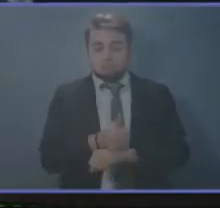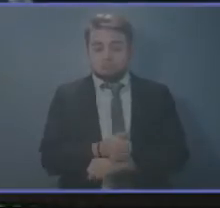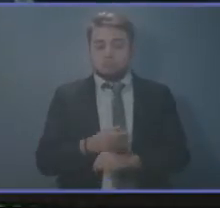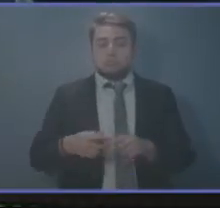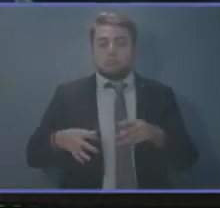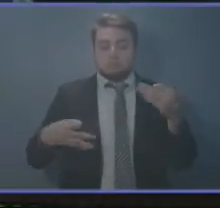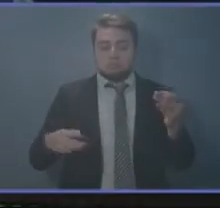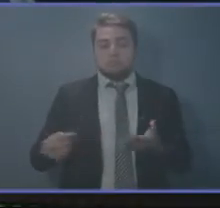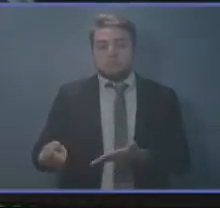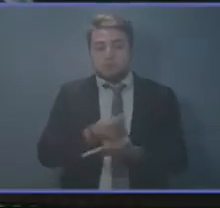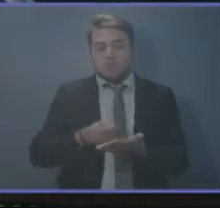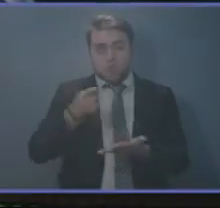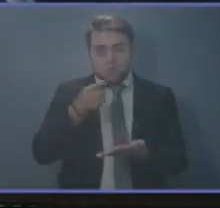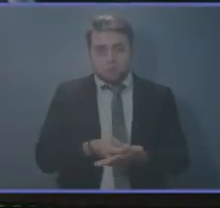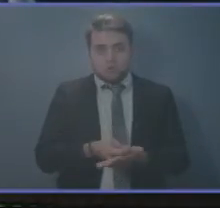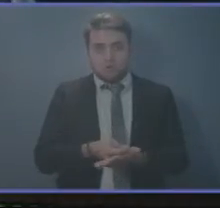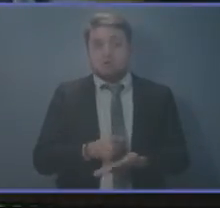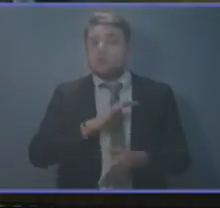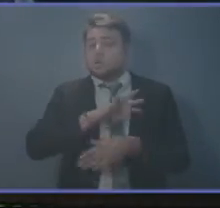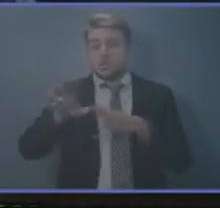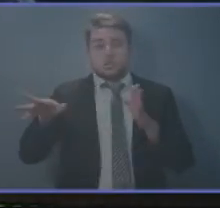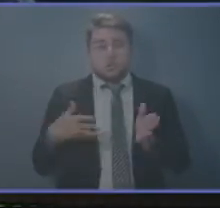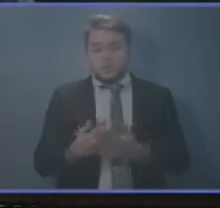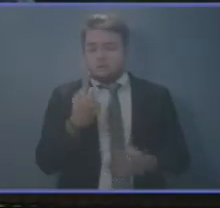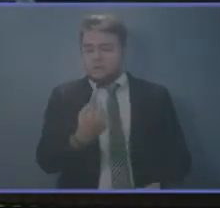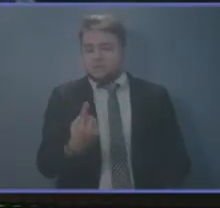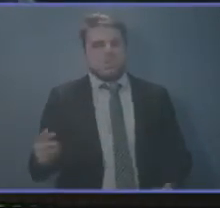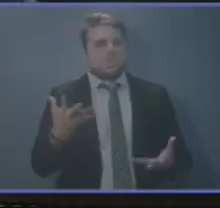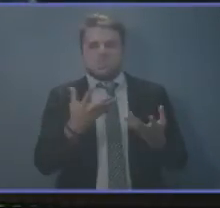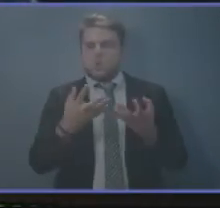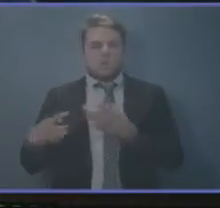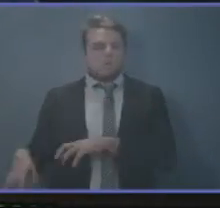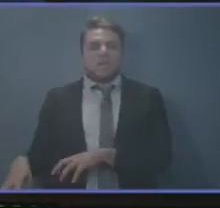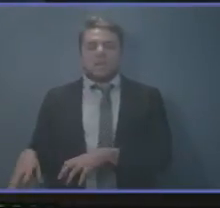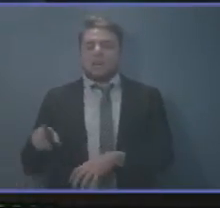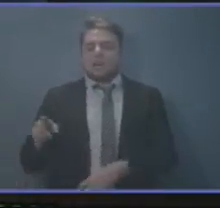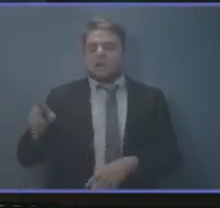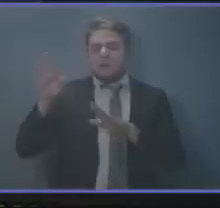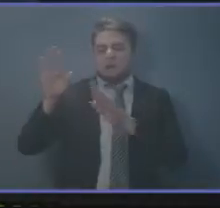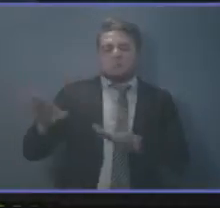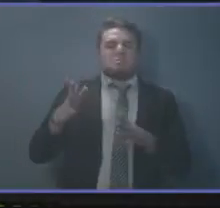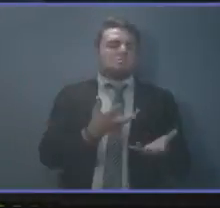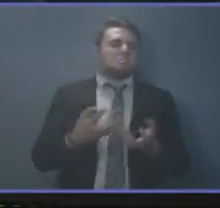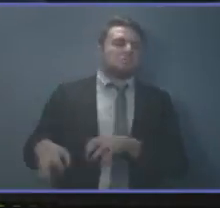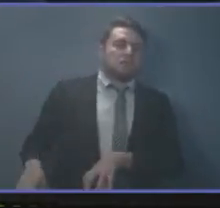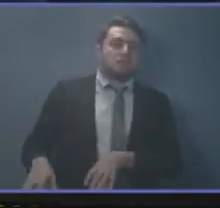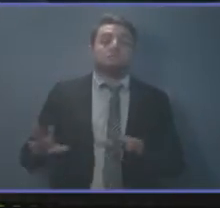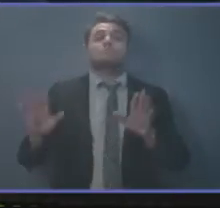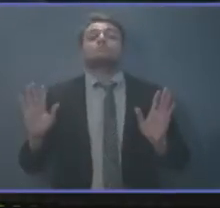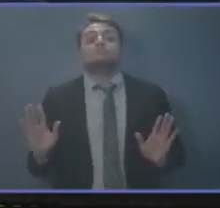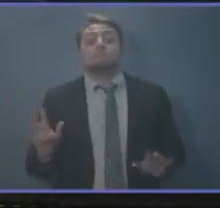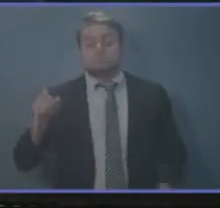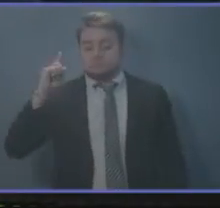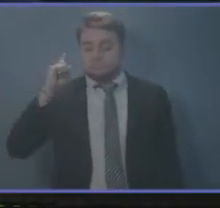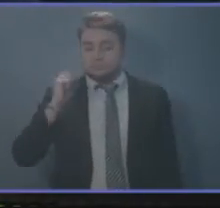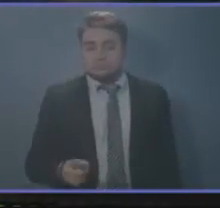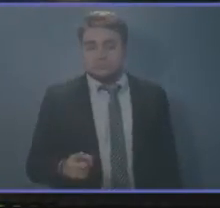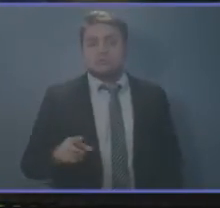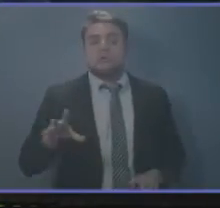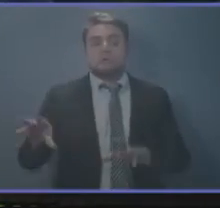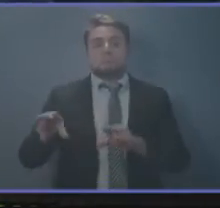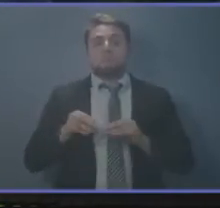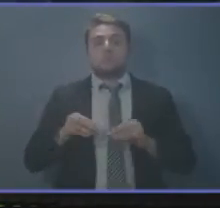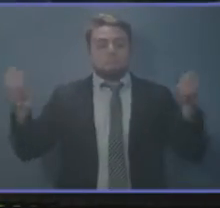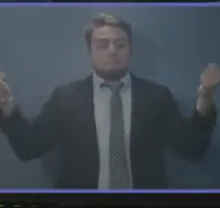Y aquellos empresarios que no quieran cumplir, bueno, se verán acreedores a una